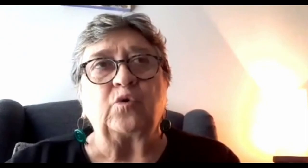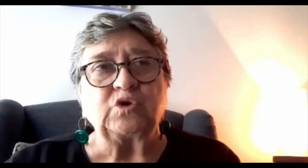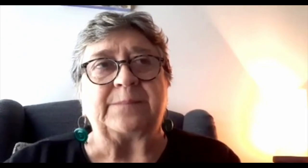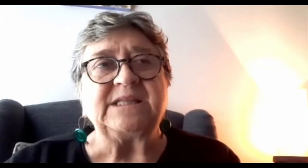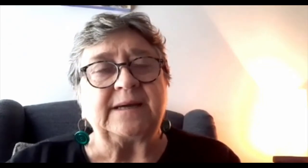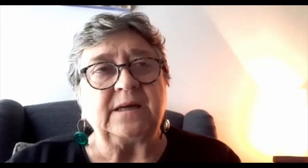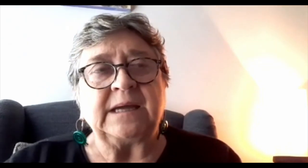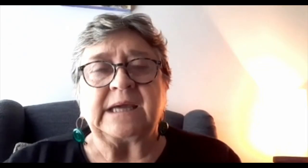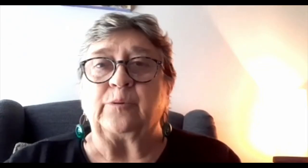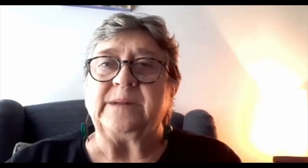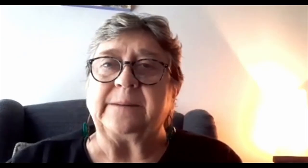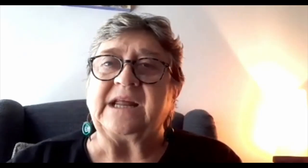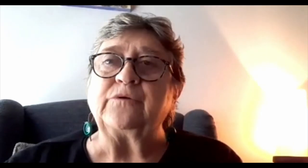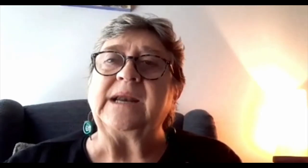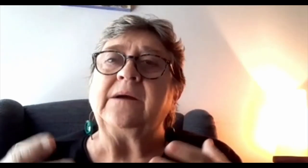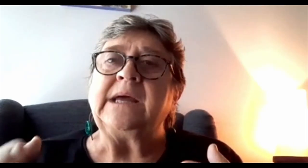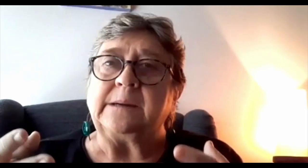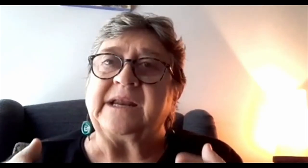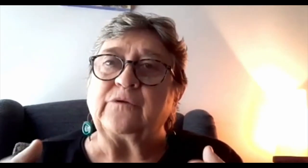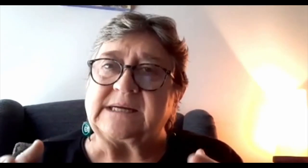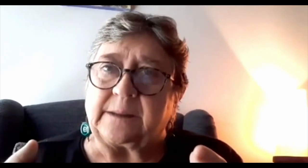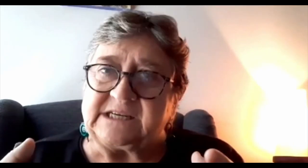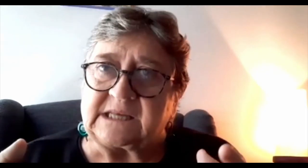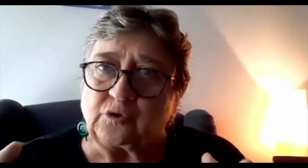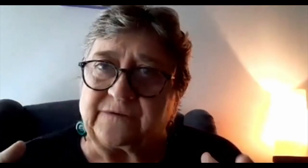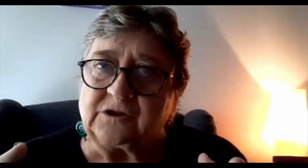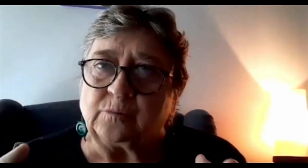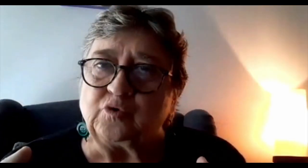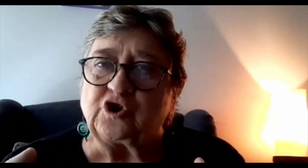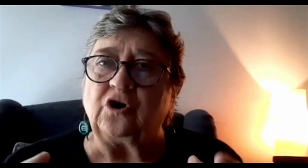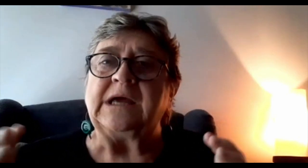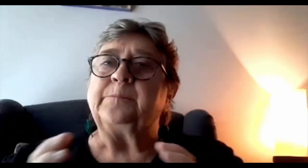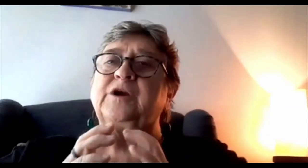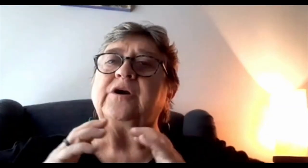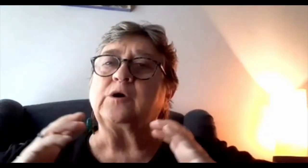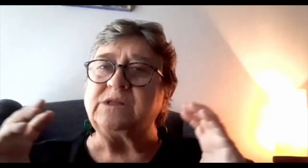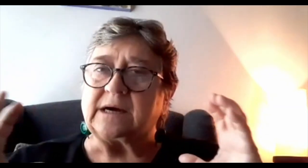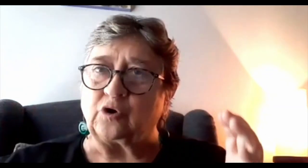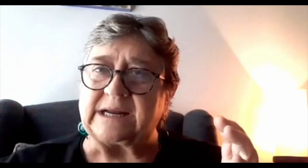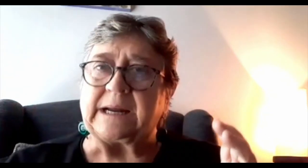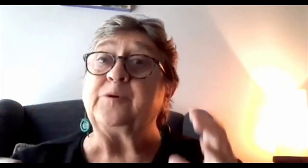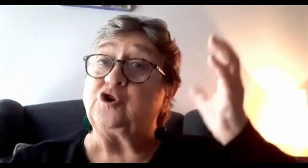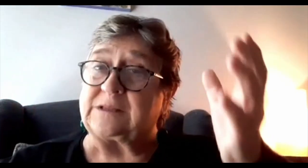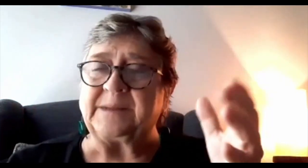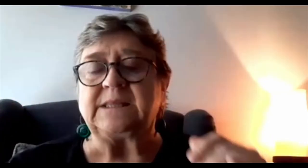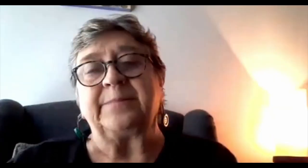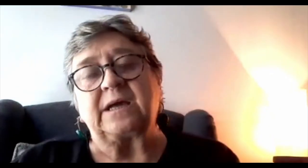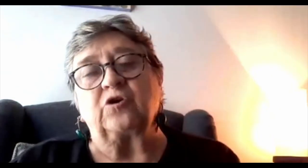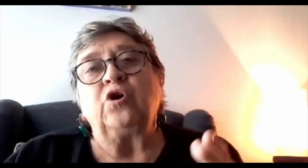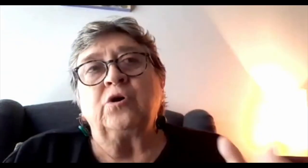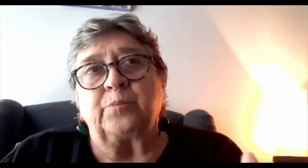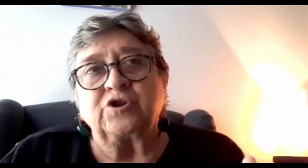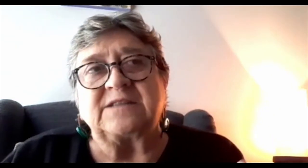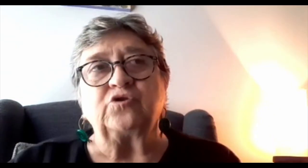semana justamente que volví de Venezuela, y Venezuela también está sufriendo mucho, pero ahora cuenta con gran apoyo también de